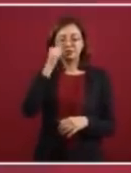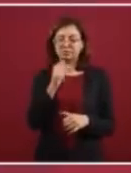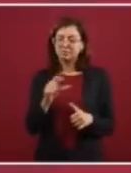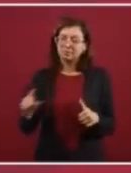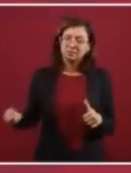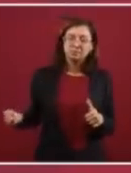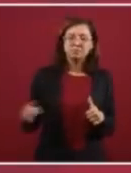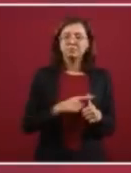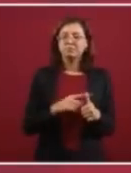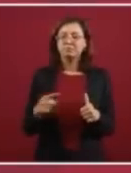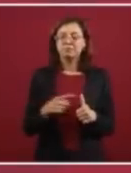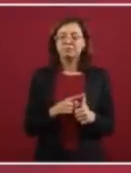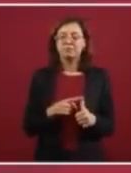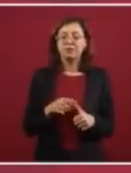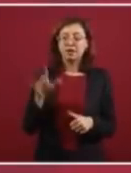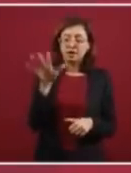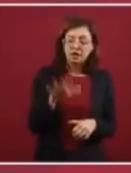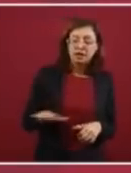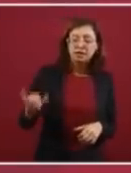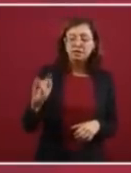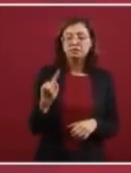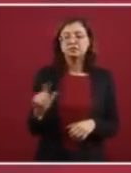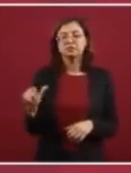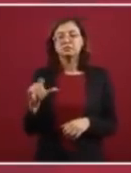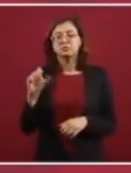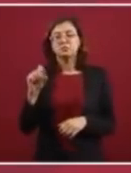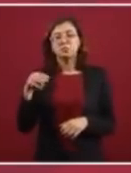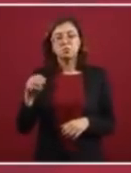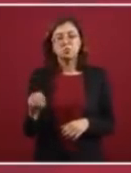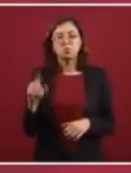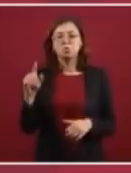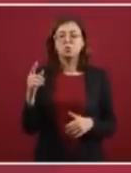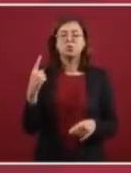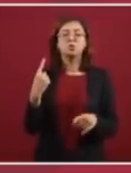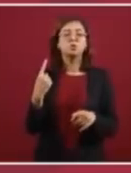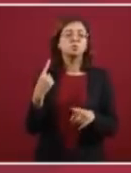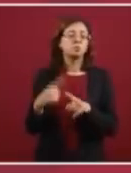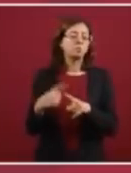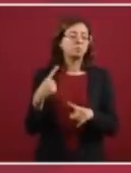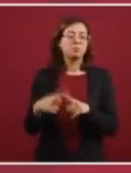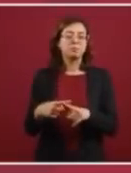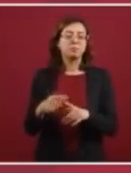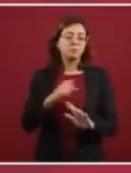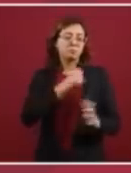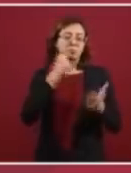que en el Istmo va a predominar la inversión nacional.